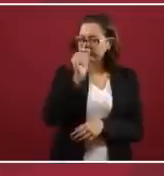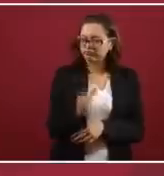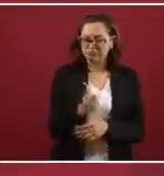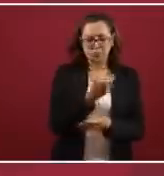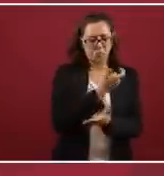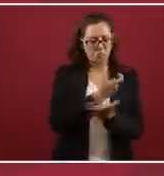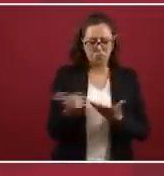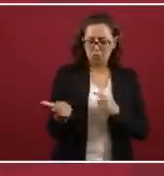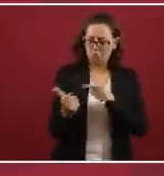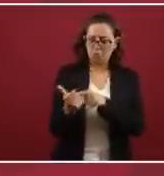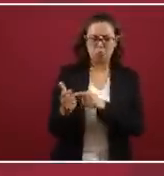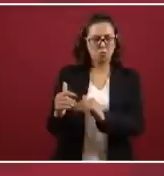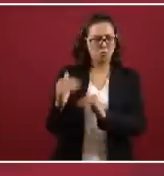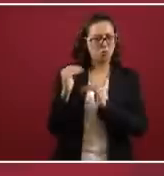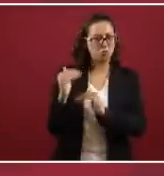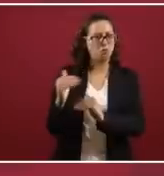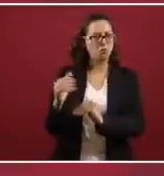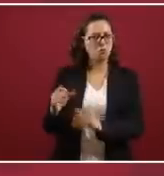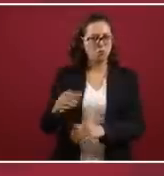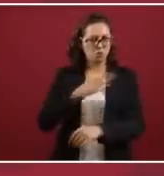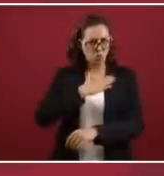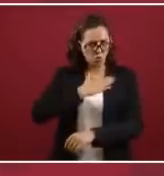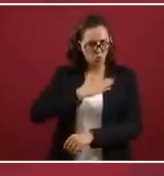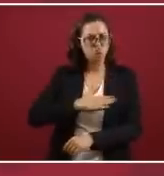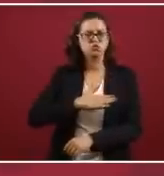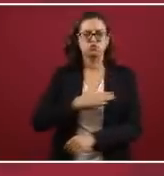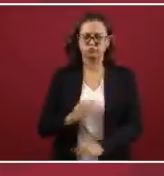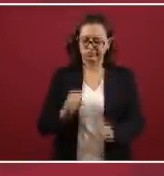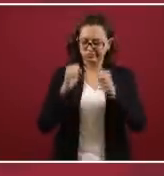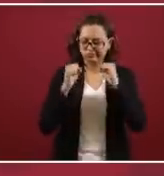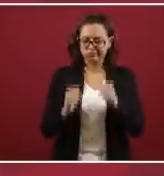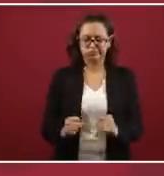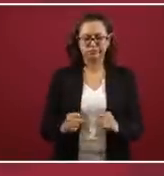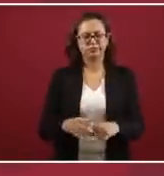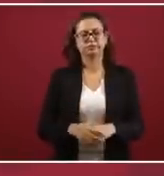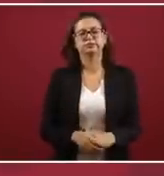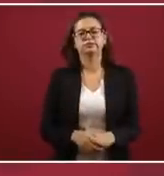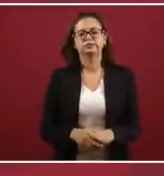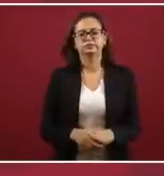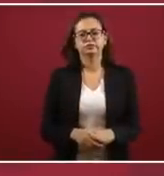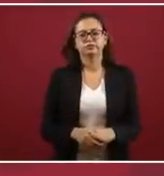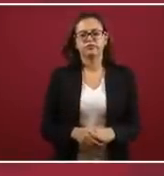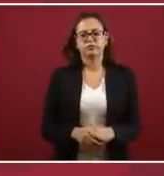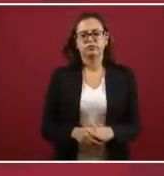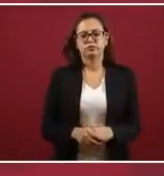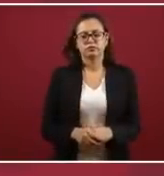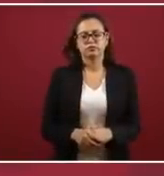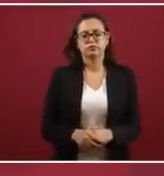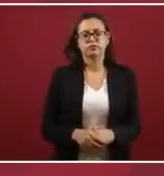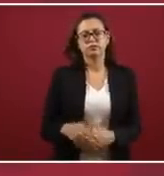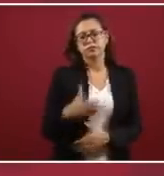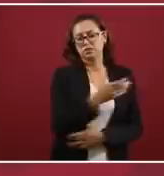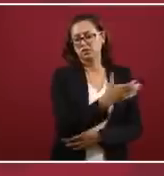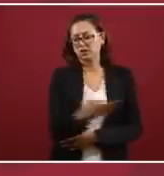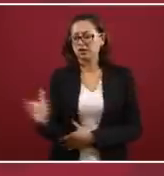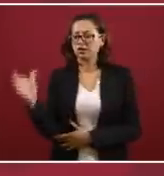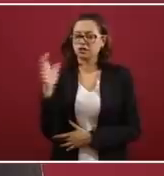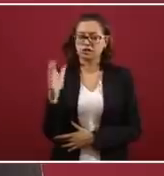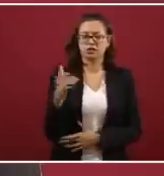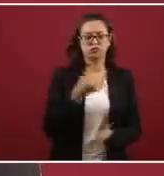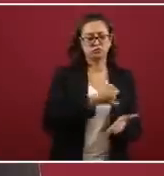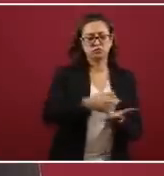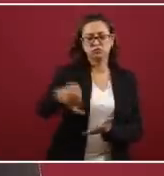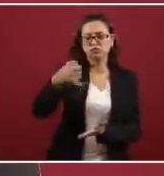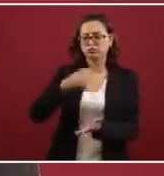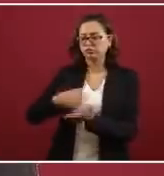productores garantizando precios justos y comprando cosechas de